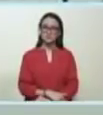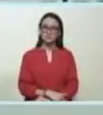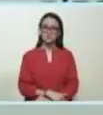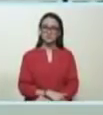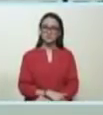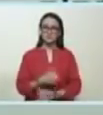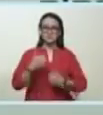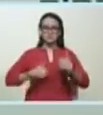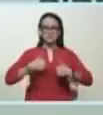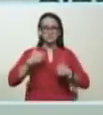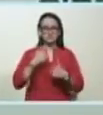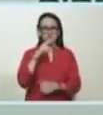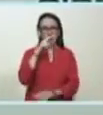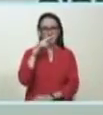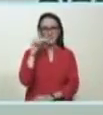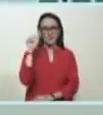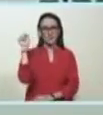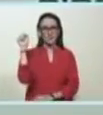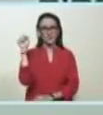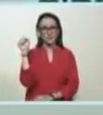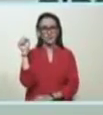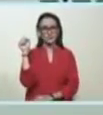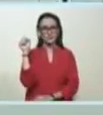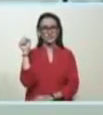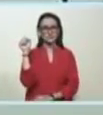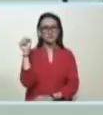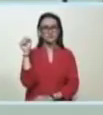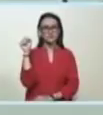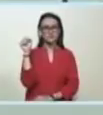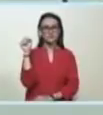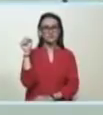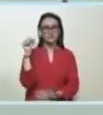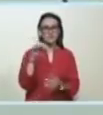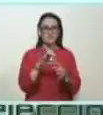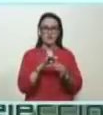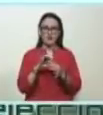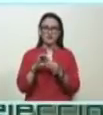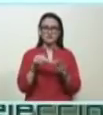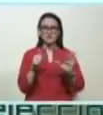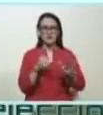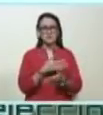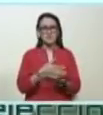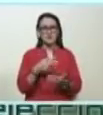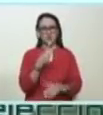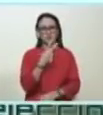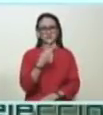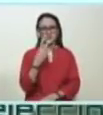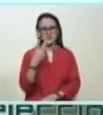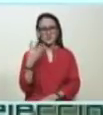Candidato Nicolás Maduro Moros, con la alianza